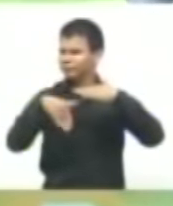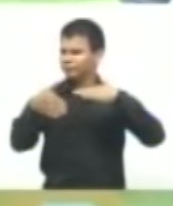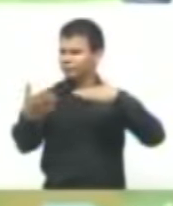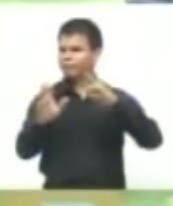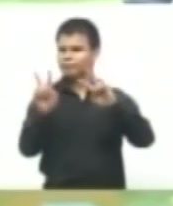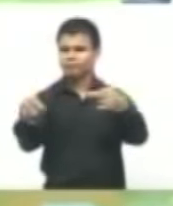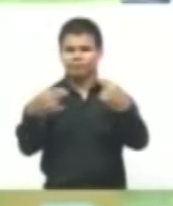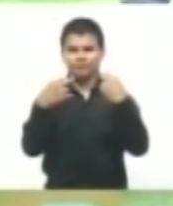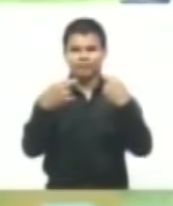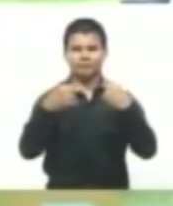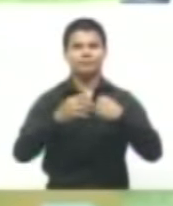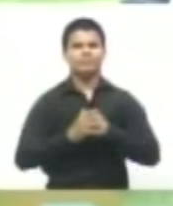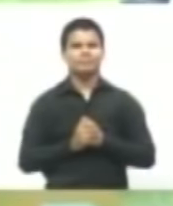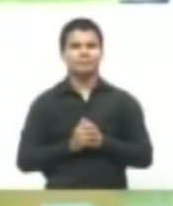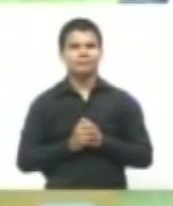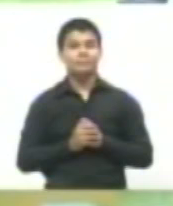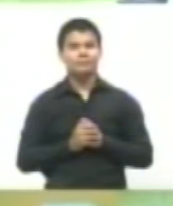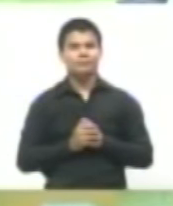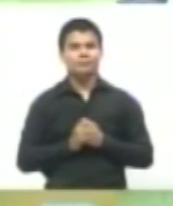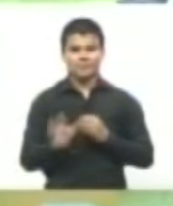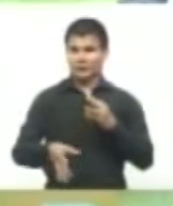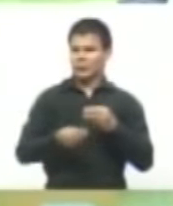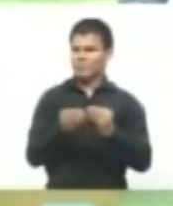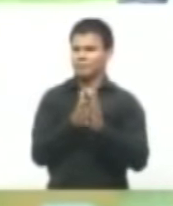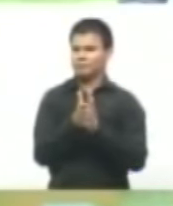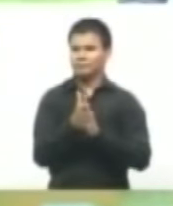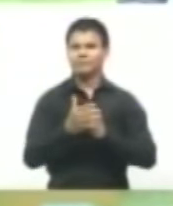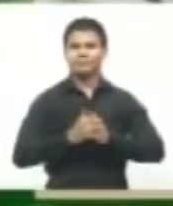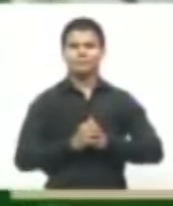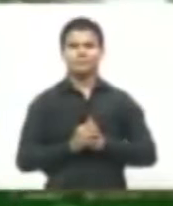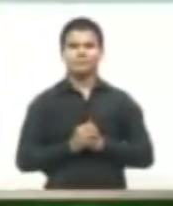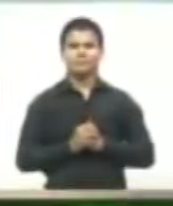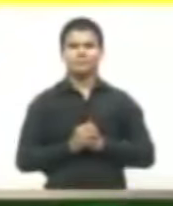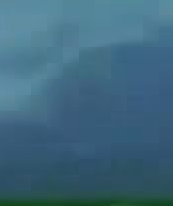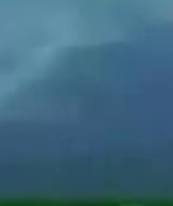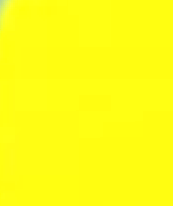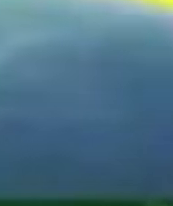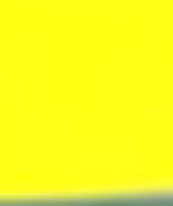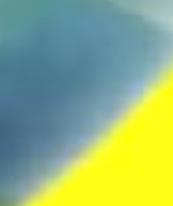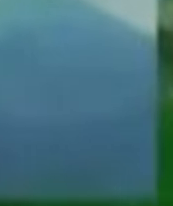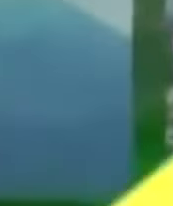pausa, y en breve retornamos con mucho más aquí en Las Noticias.